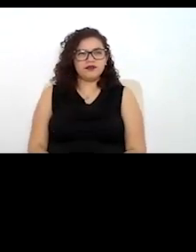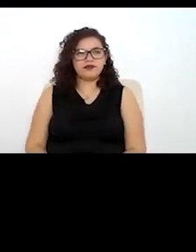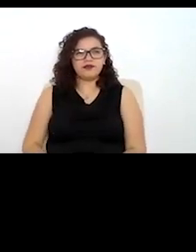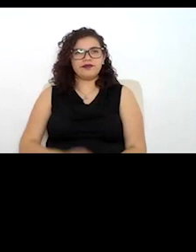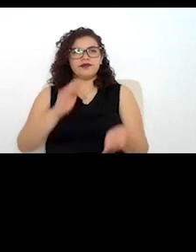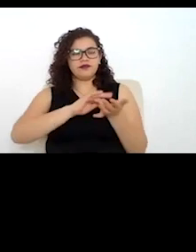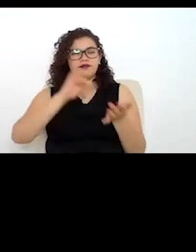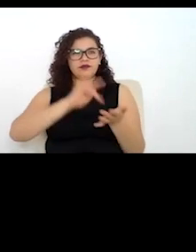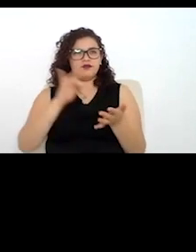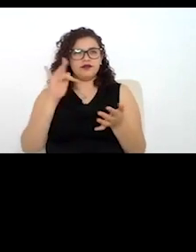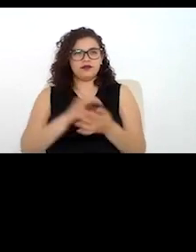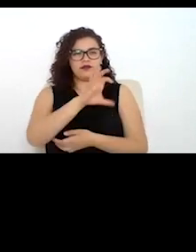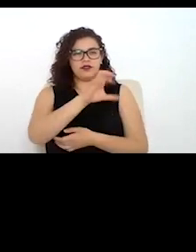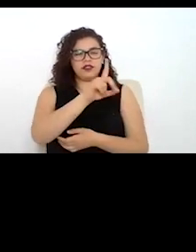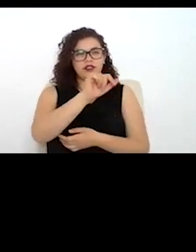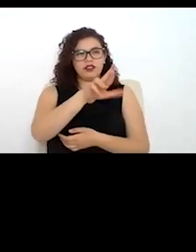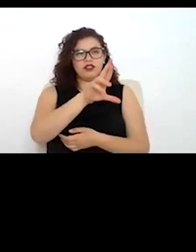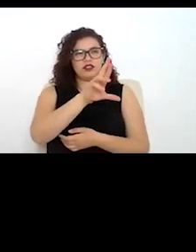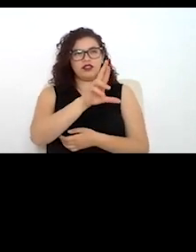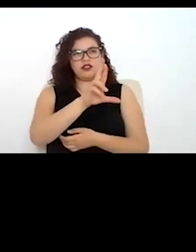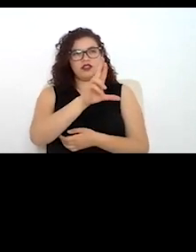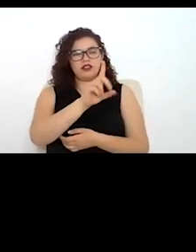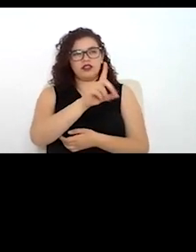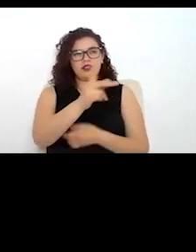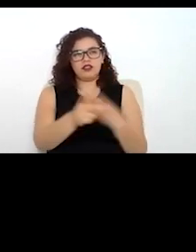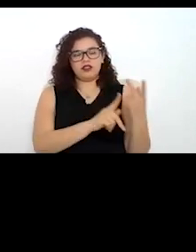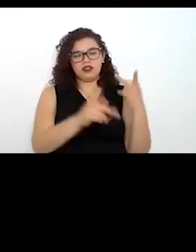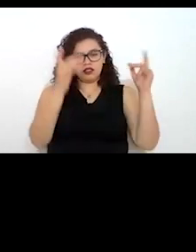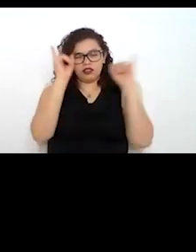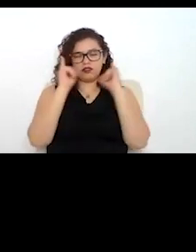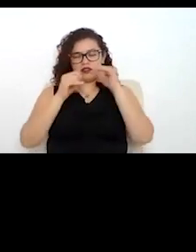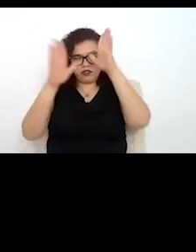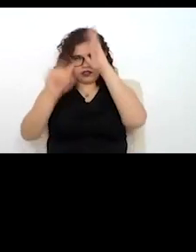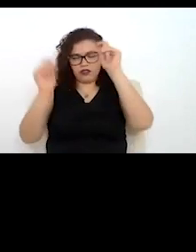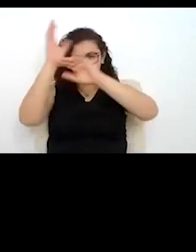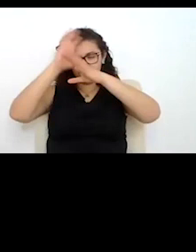Gracias. Pregunta Eduardo. ¿Cómo serán las nuevas juntas de conciliación de arbitraje